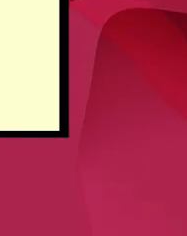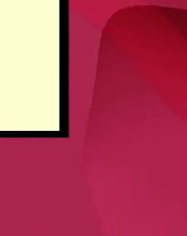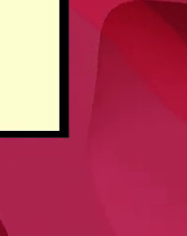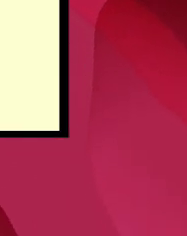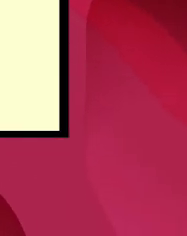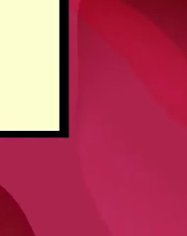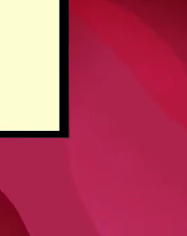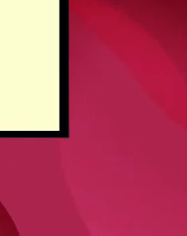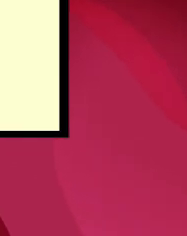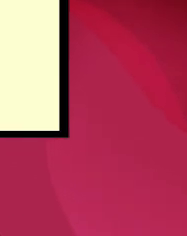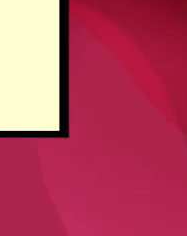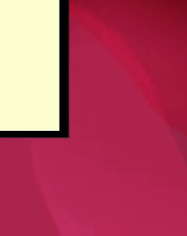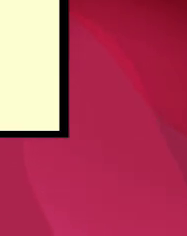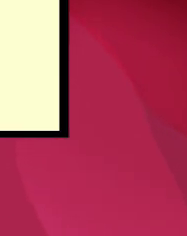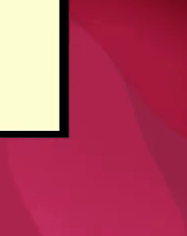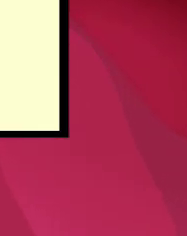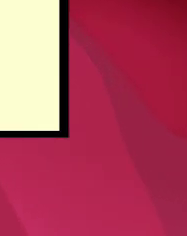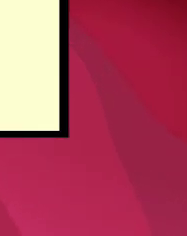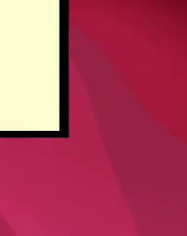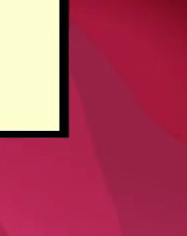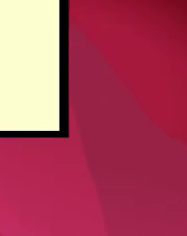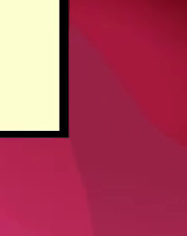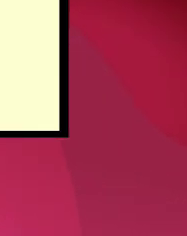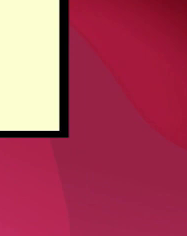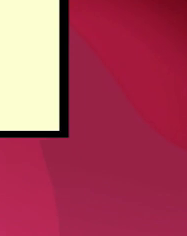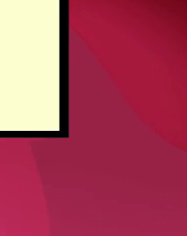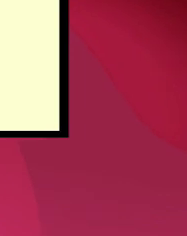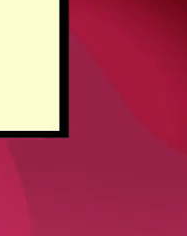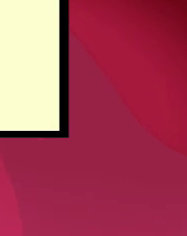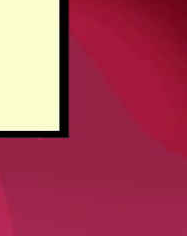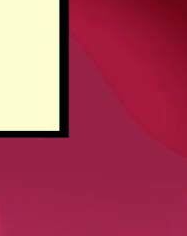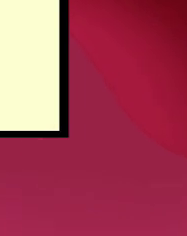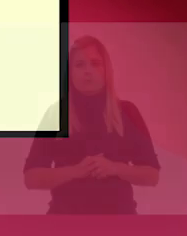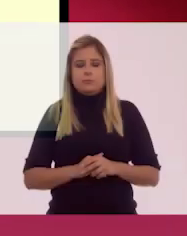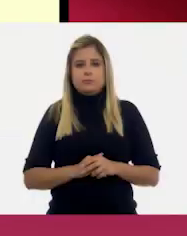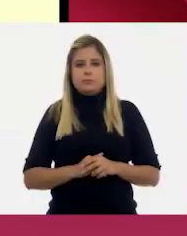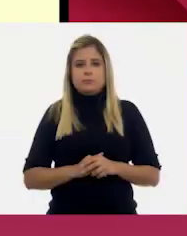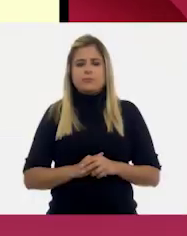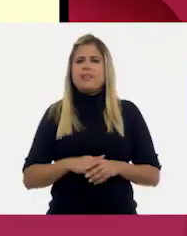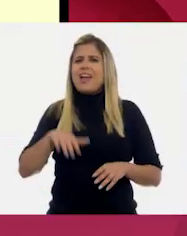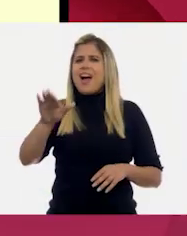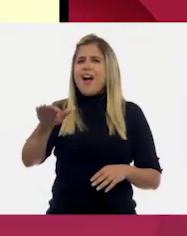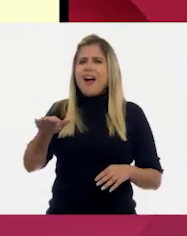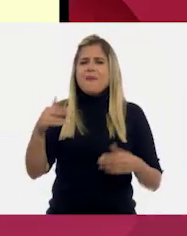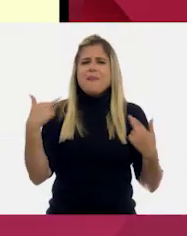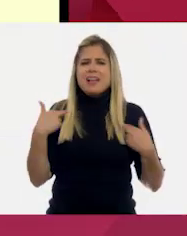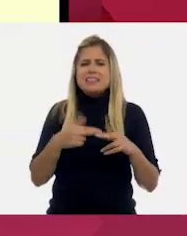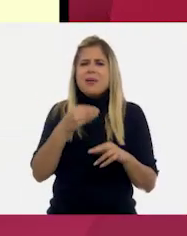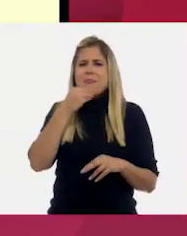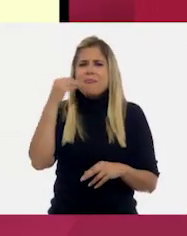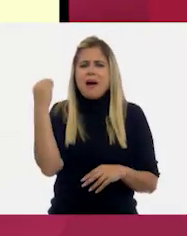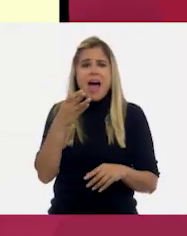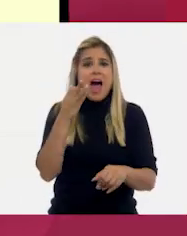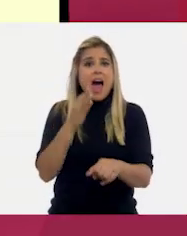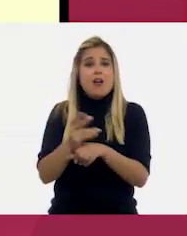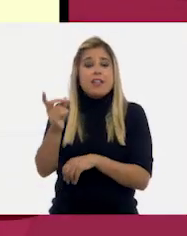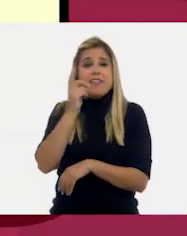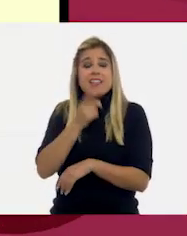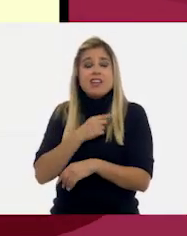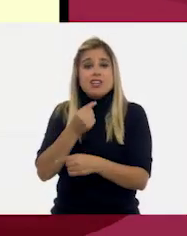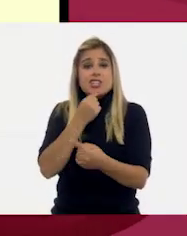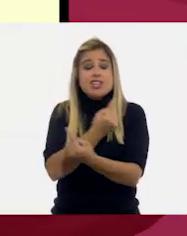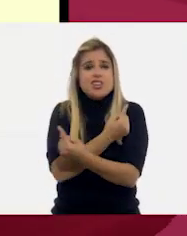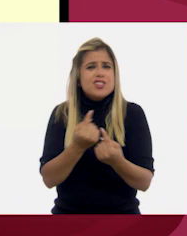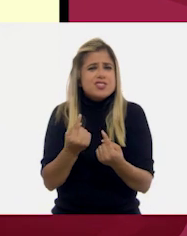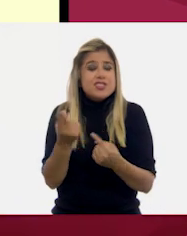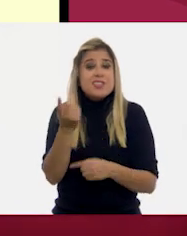ashi nani ñu kunindaro Ginoro. Oiga, maestra, padrísimo. ¿Y sabe qué me acaban de decir las niñas y los